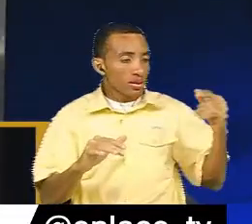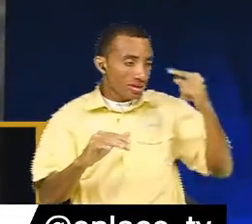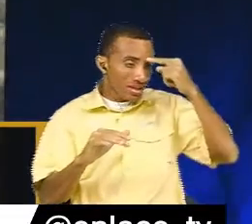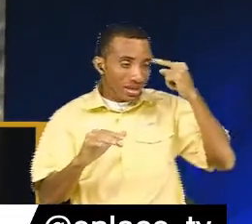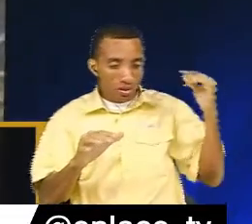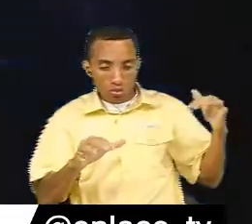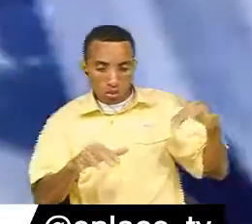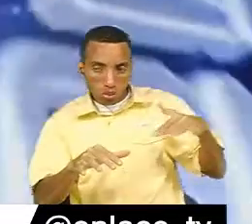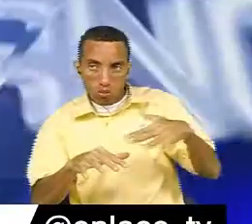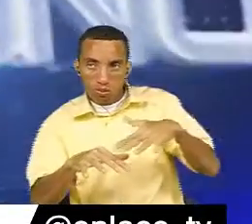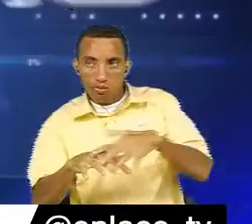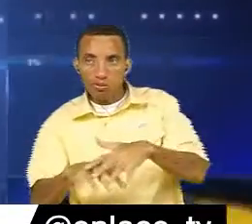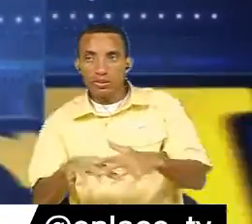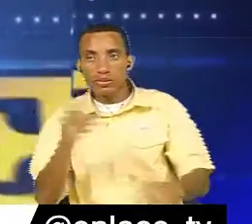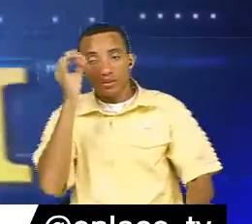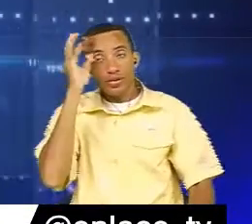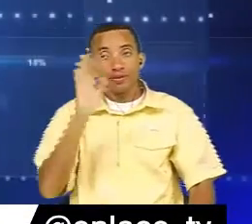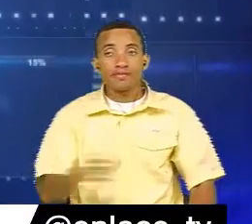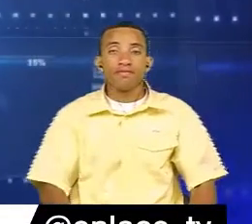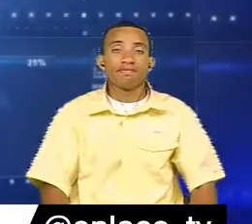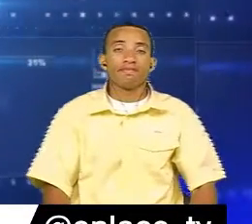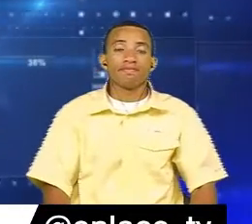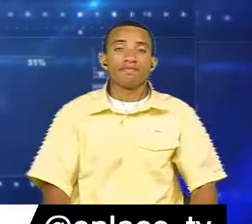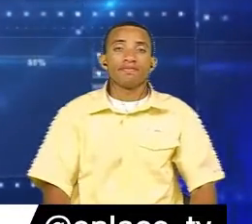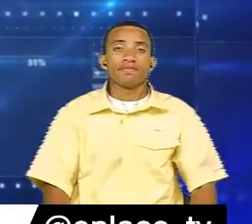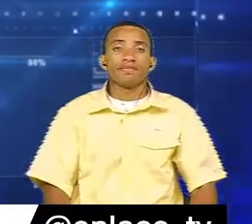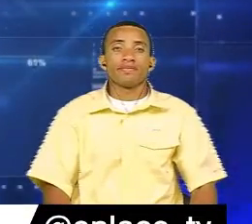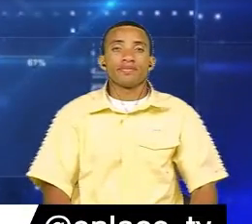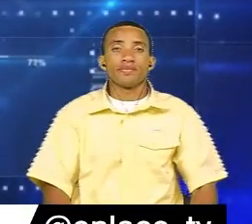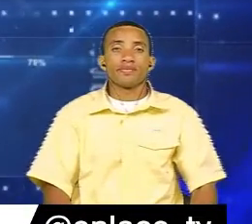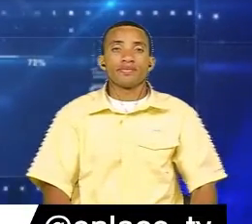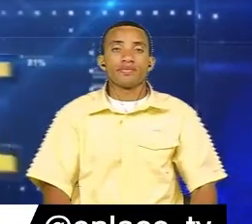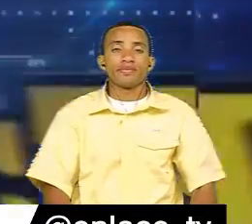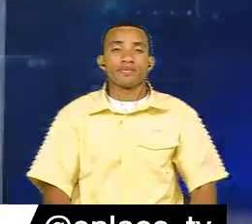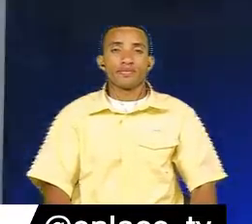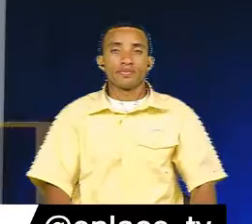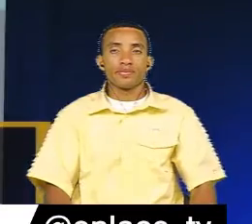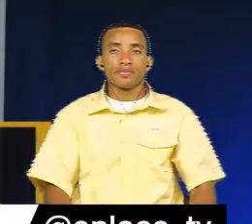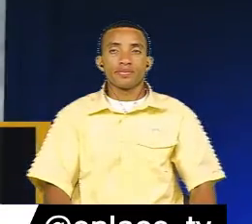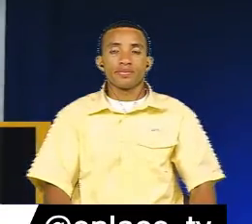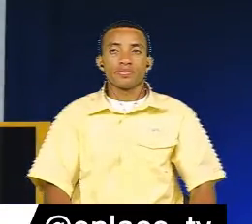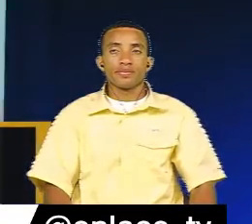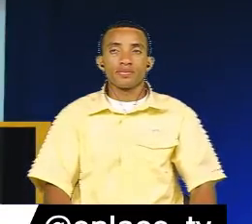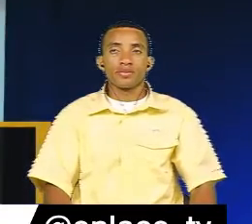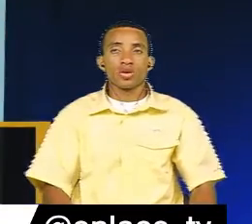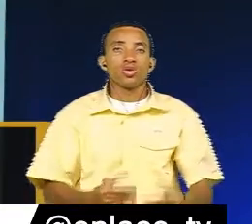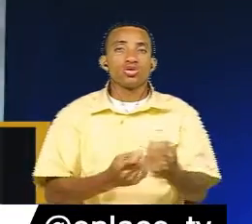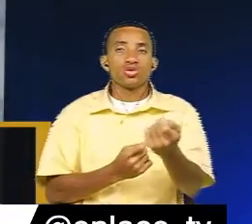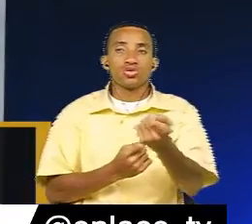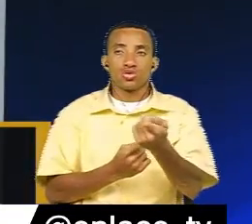atención del sitio. Y muy cerca a esta zona también nos